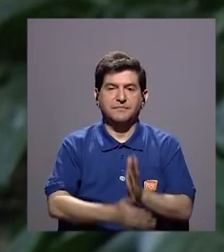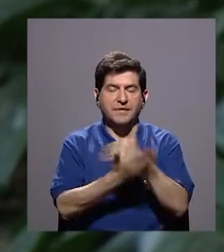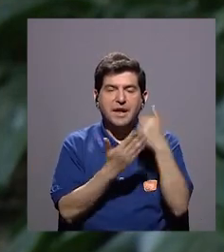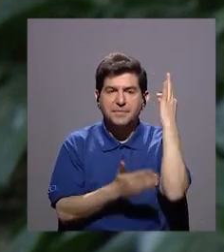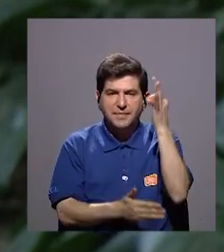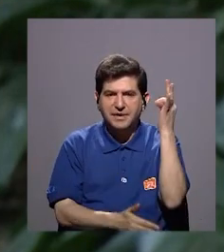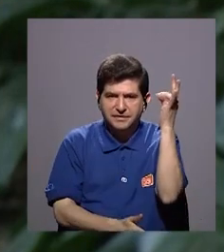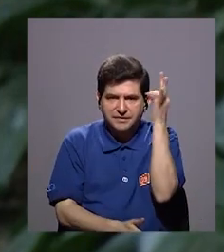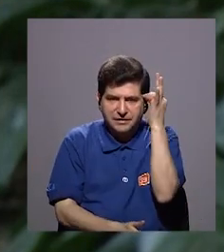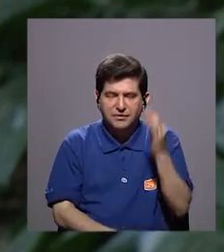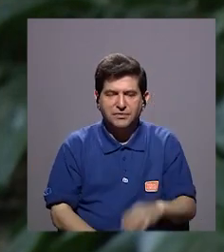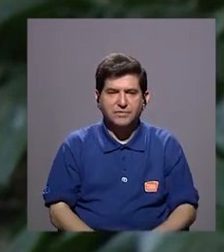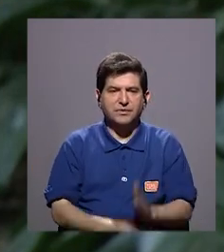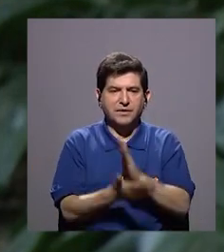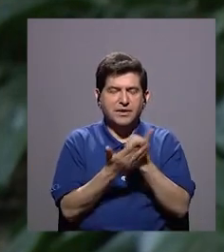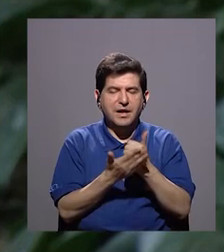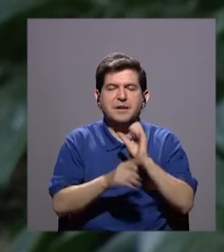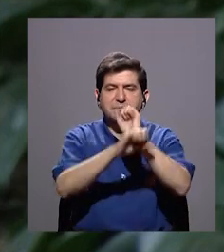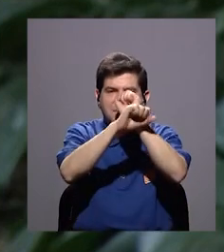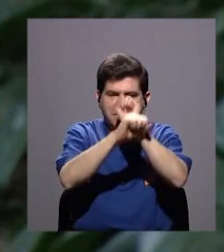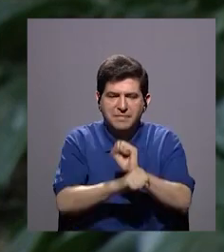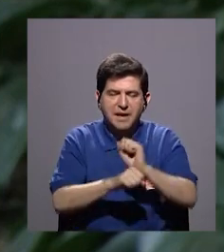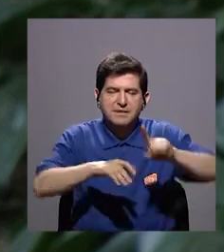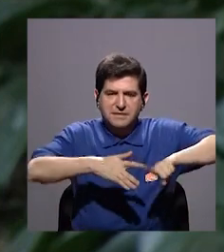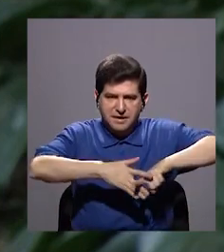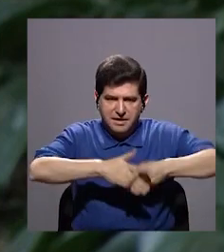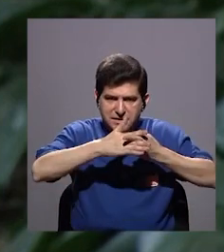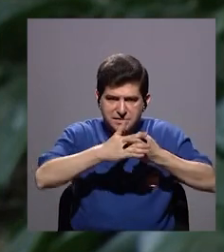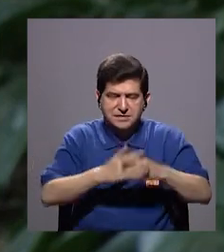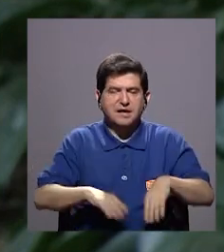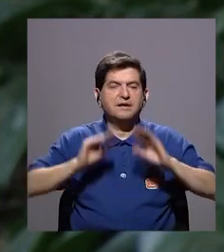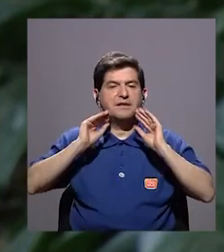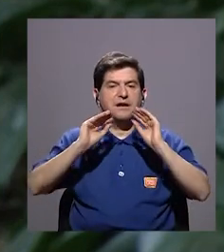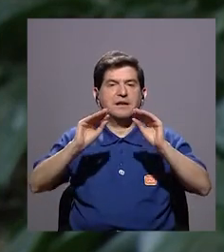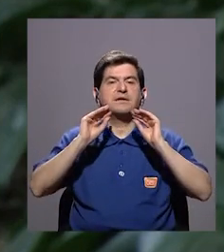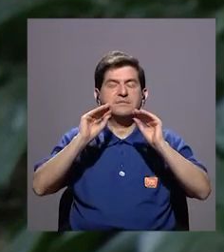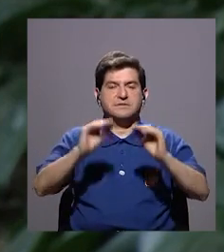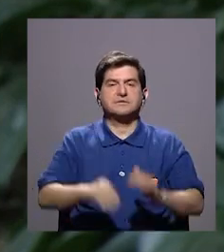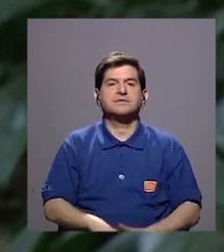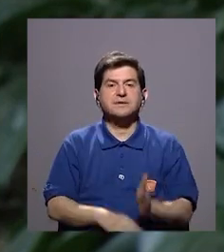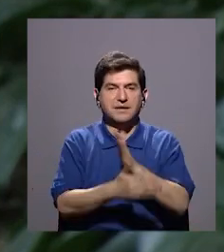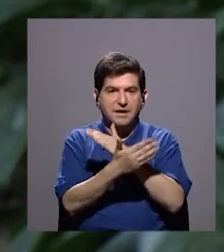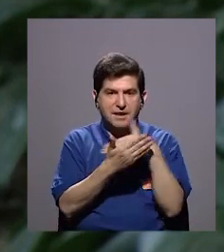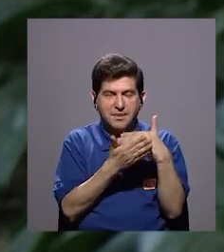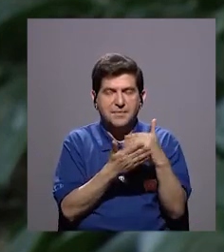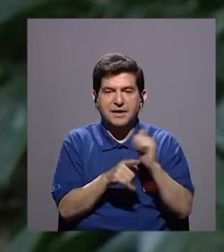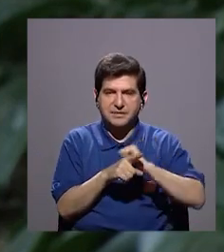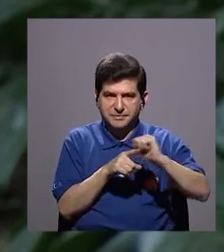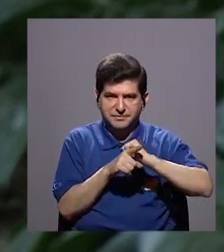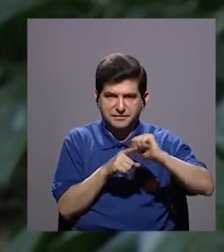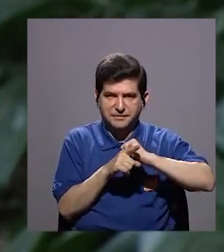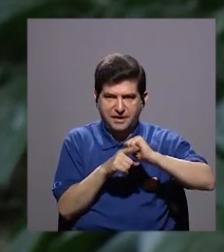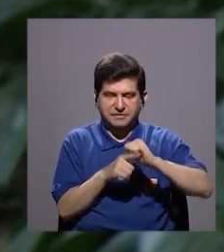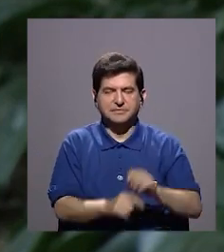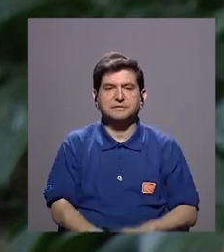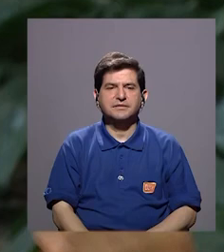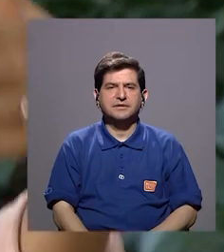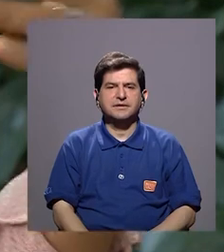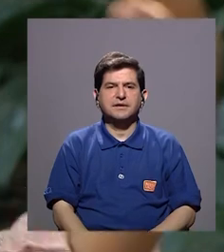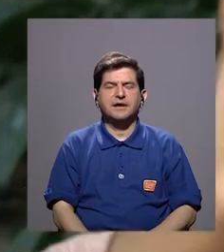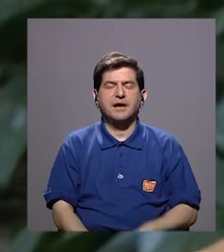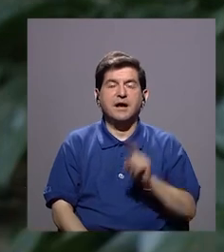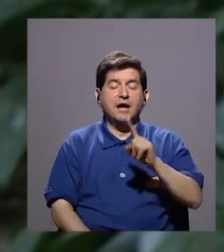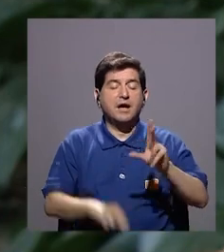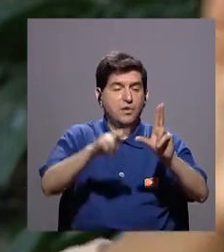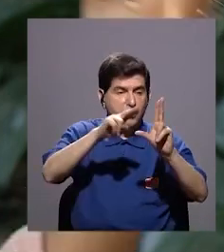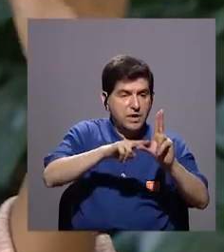Damos la parte teórica, la parte del ritual, que es la iniciación, y se les enseña la parte práctica. Entonces, cómo hacer